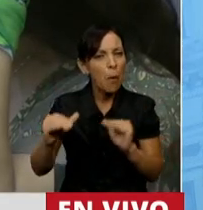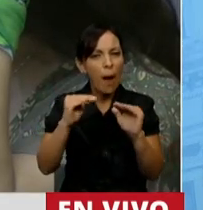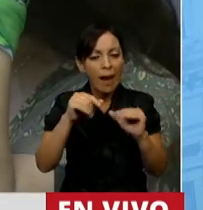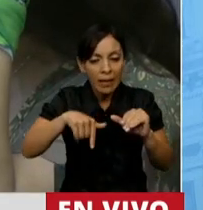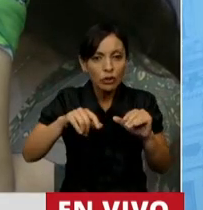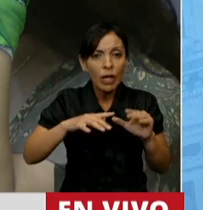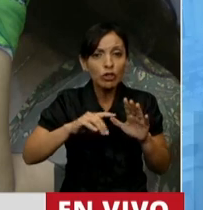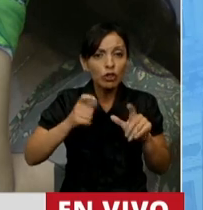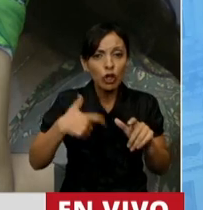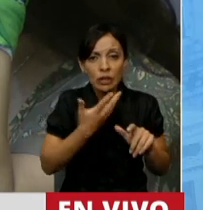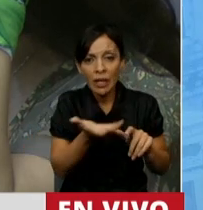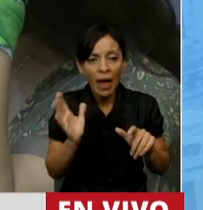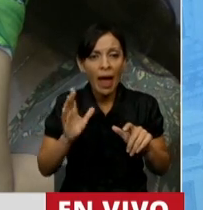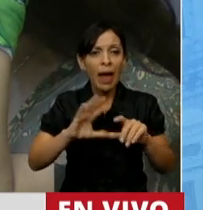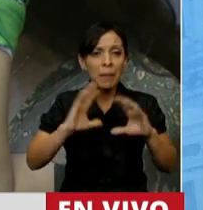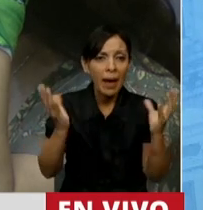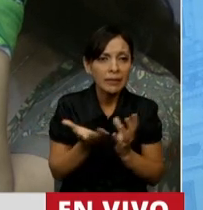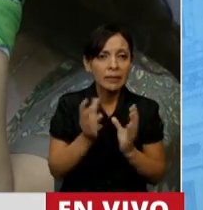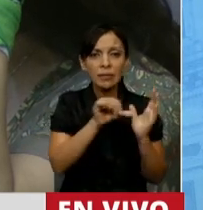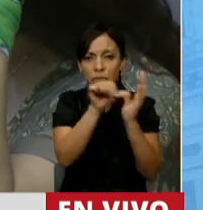países. Y esa base